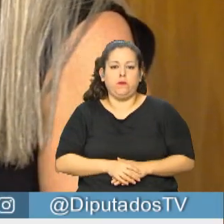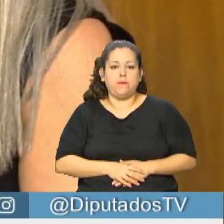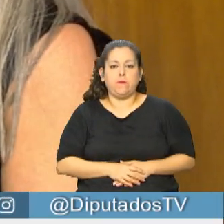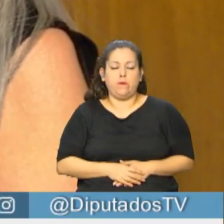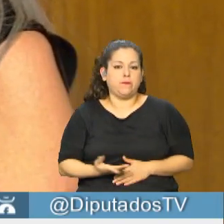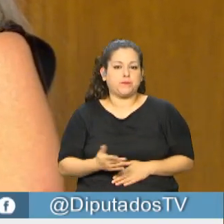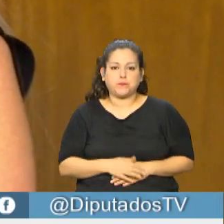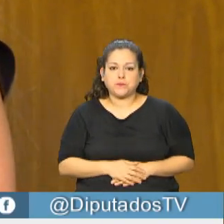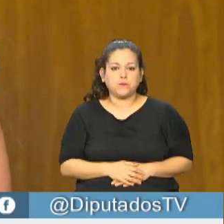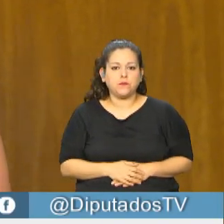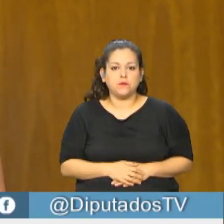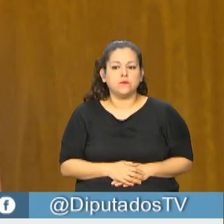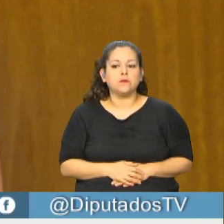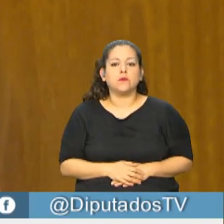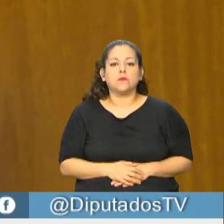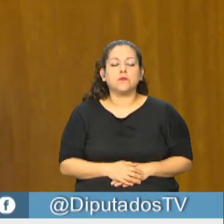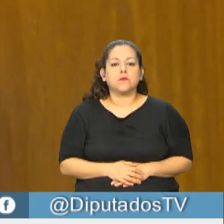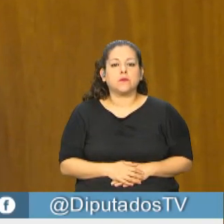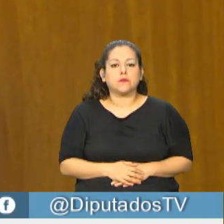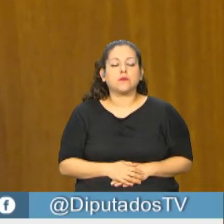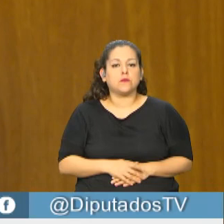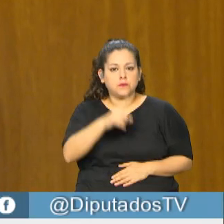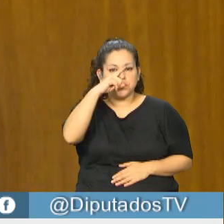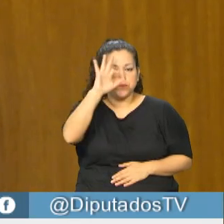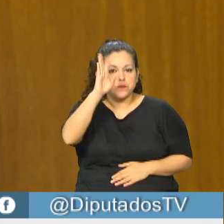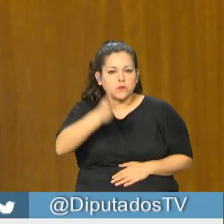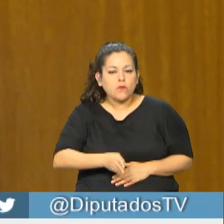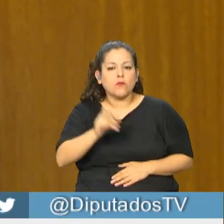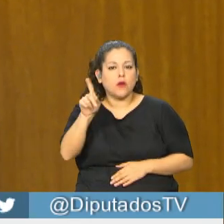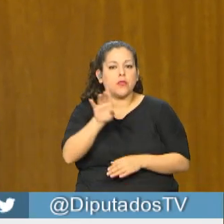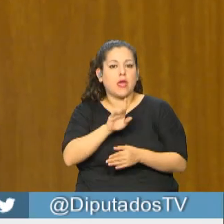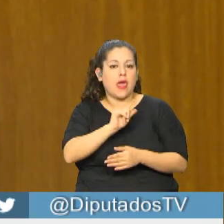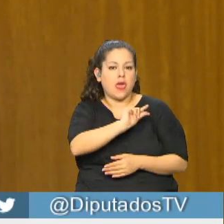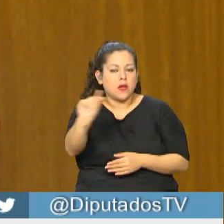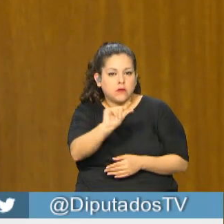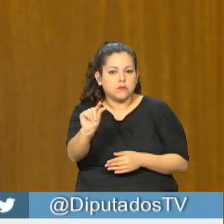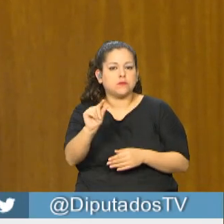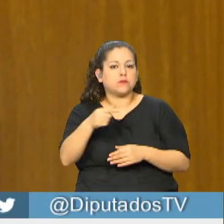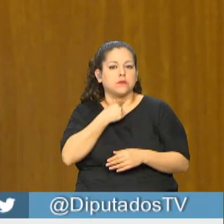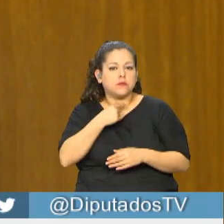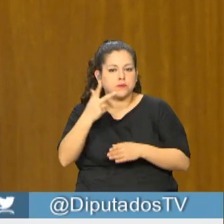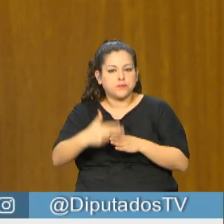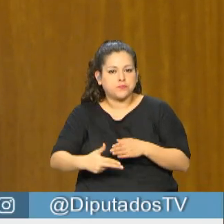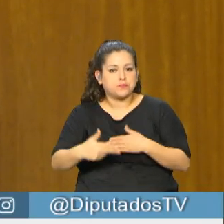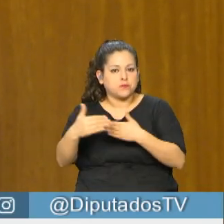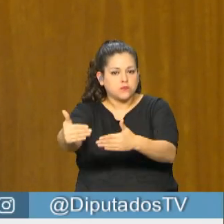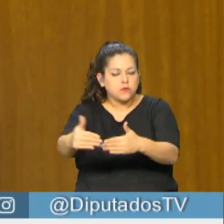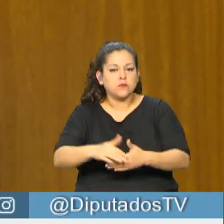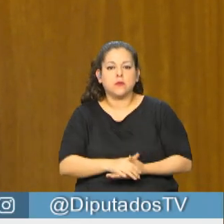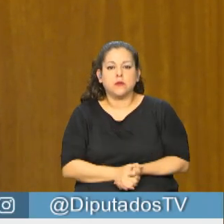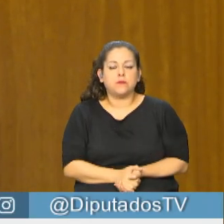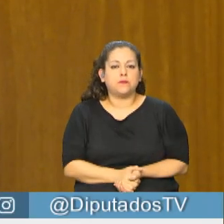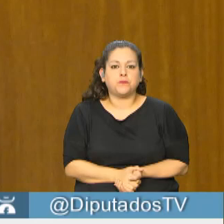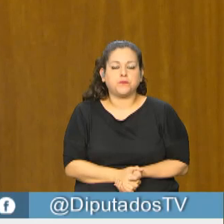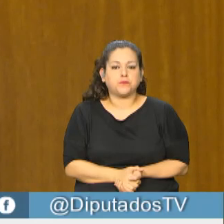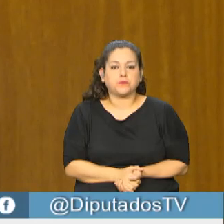La judicialización. En una hipótesis, 70% de los acreedores acuerdan que se estiren los plazos y que haya otra consideración